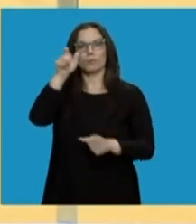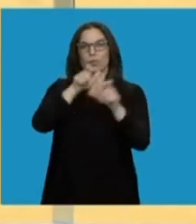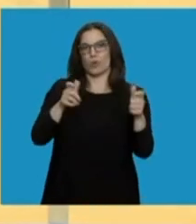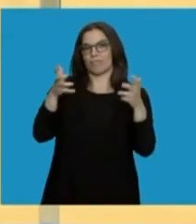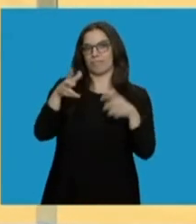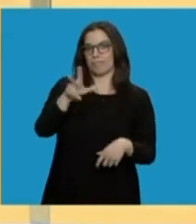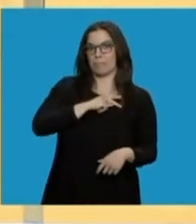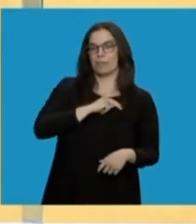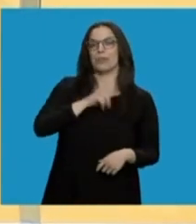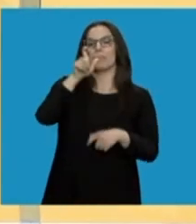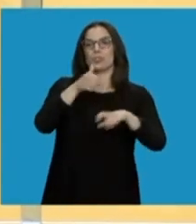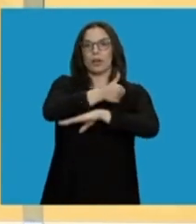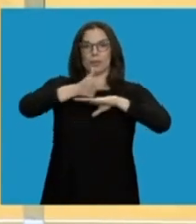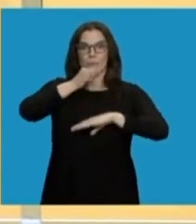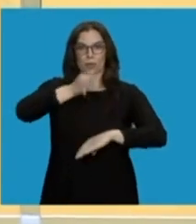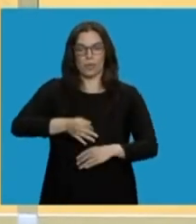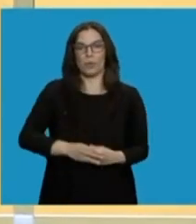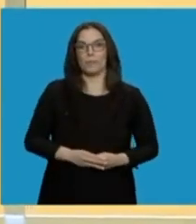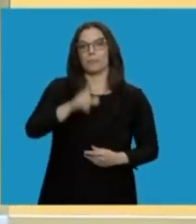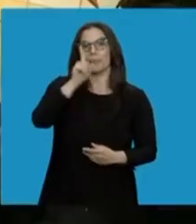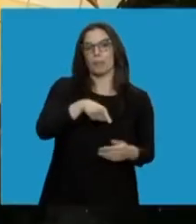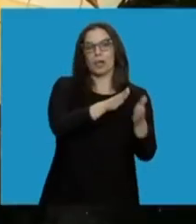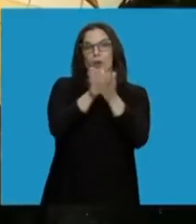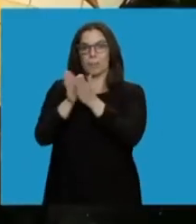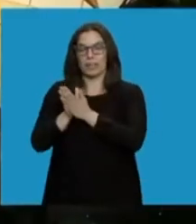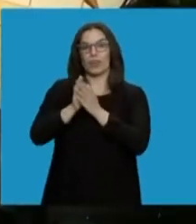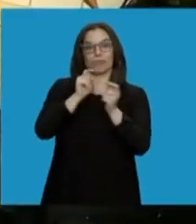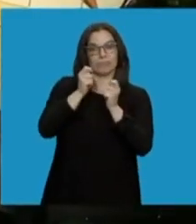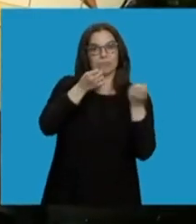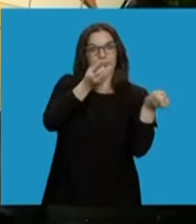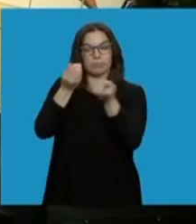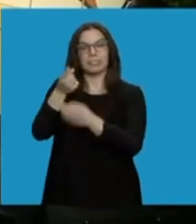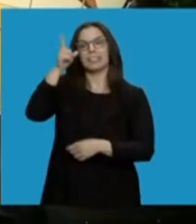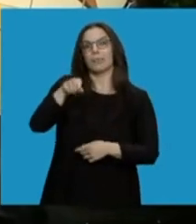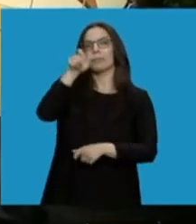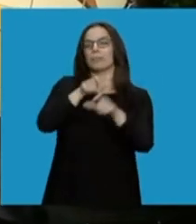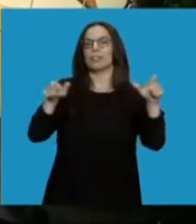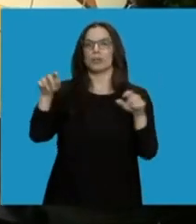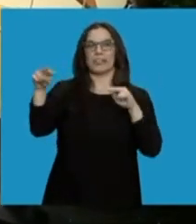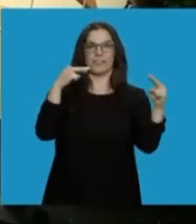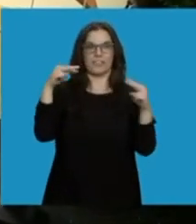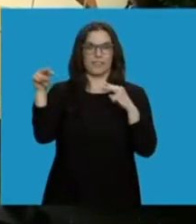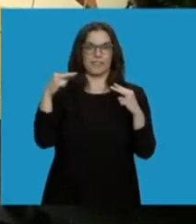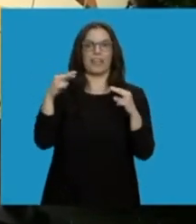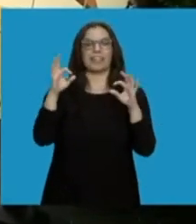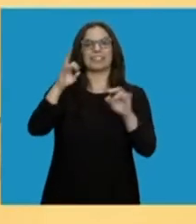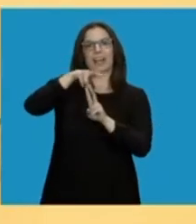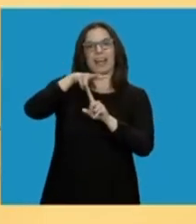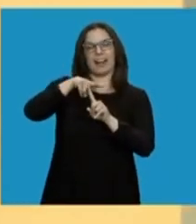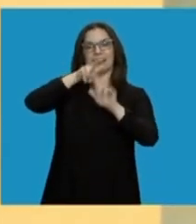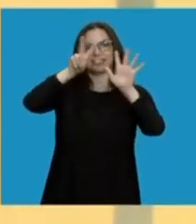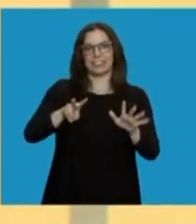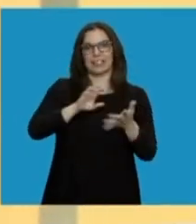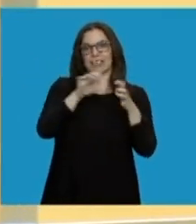a los miembros del jurado. Saludamos también a los compañeros informadores y a quienes nos están siguiendo a través de la 7 en directo